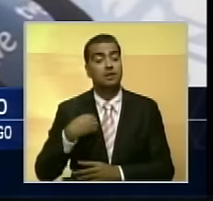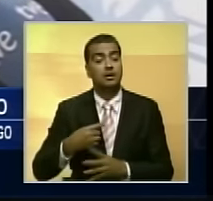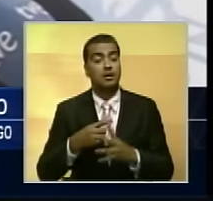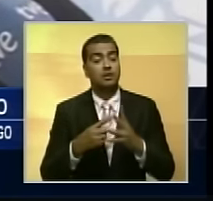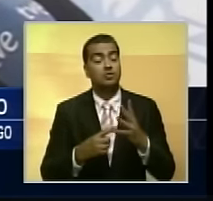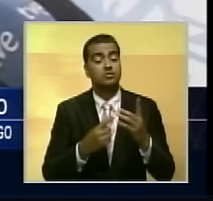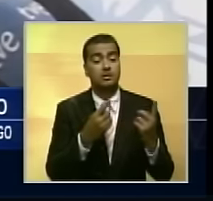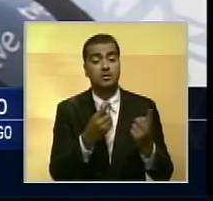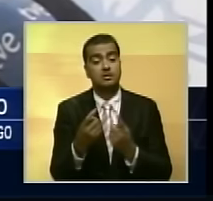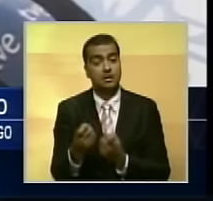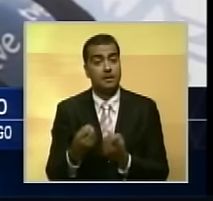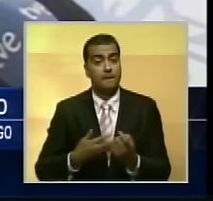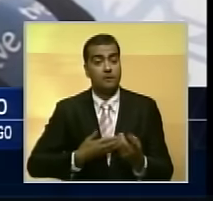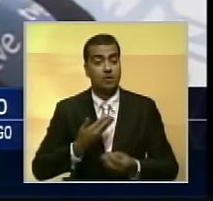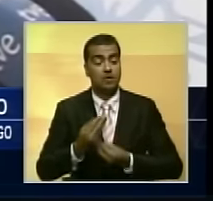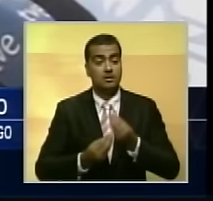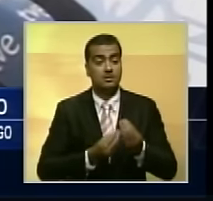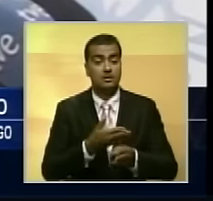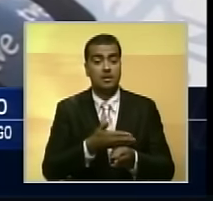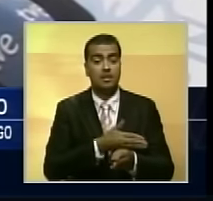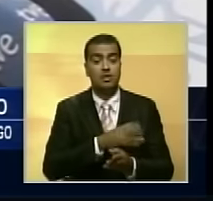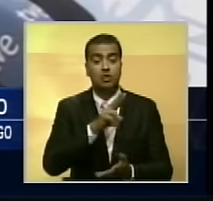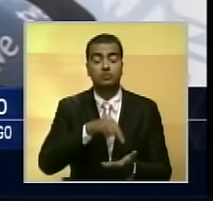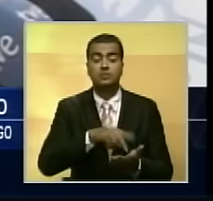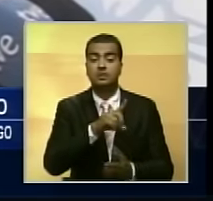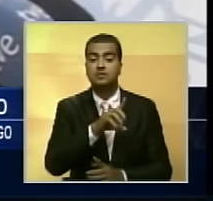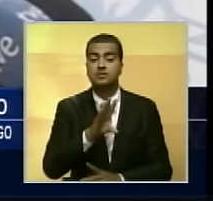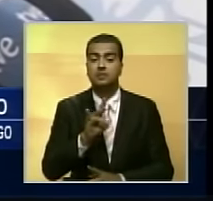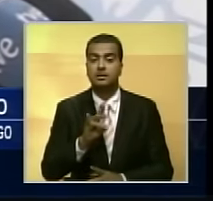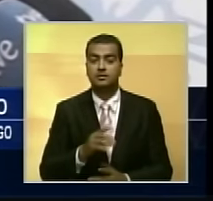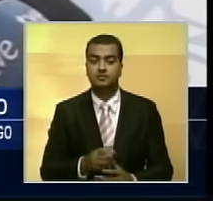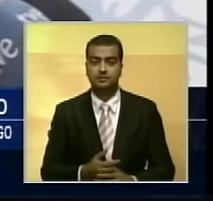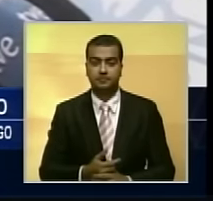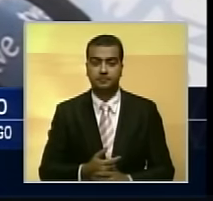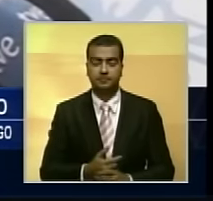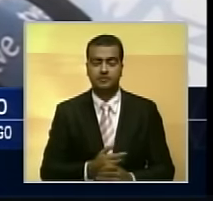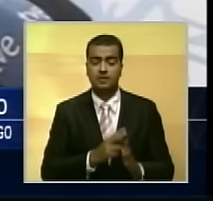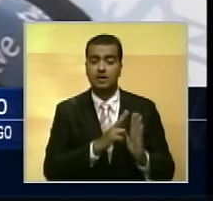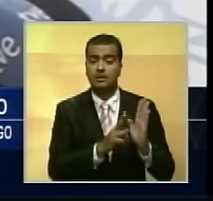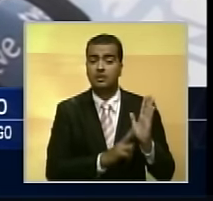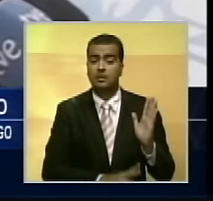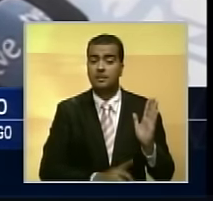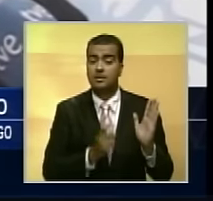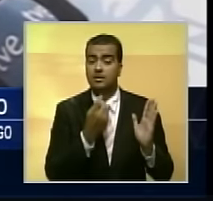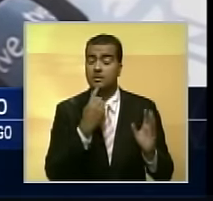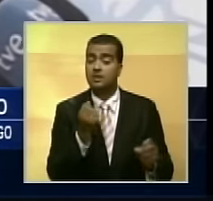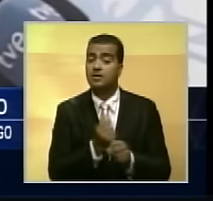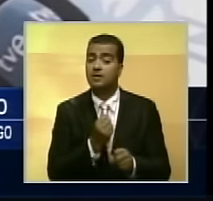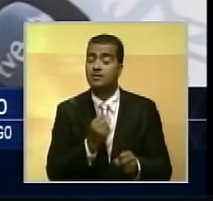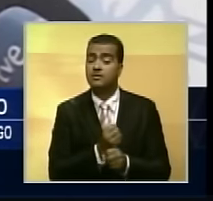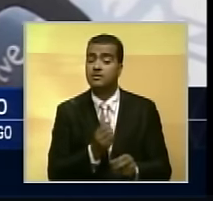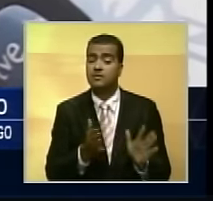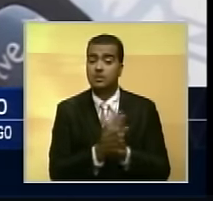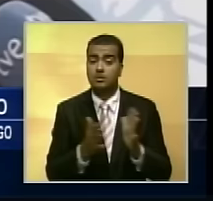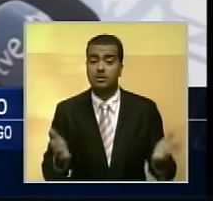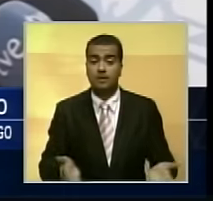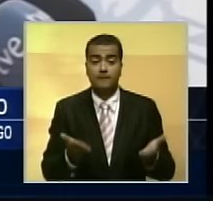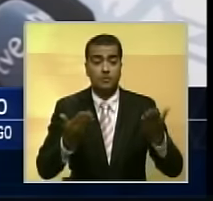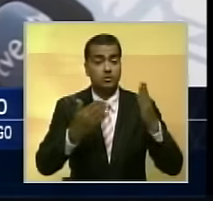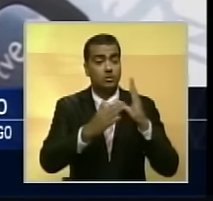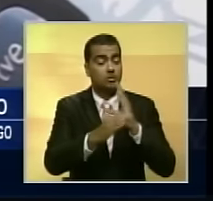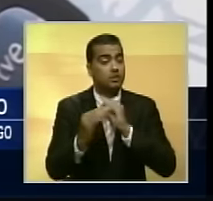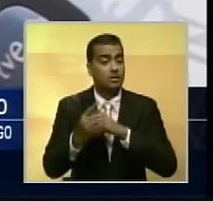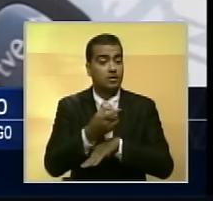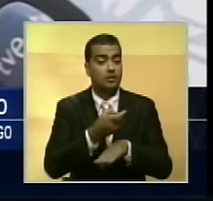medidas necesarias para que se realice antes de 2017. El texto añadió que esta jornada debe constituir un impulso para un diálogo